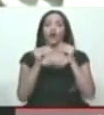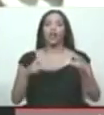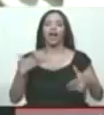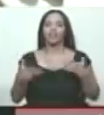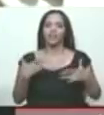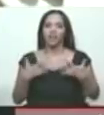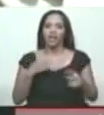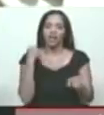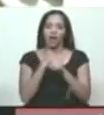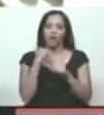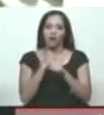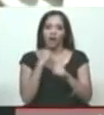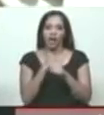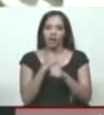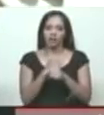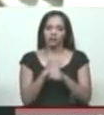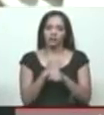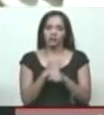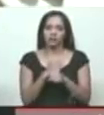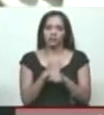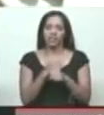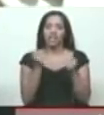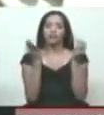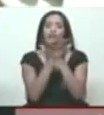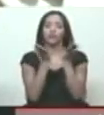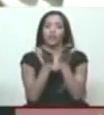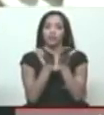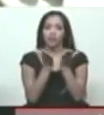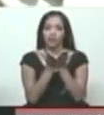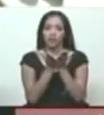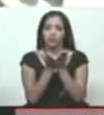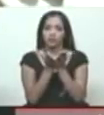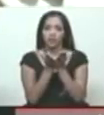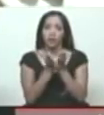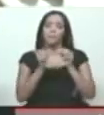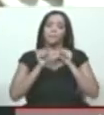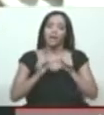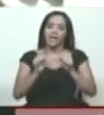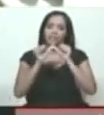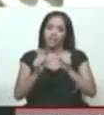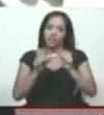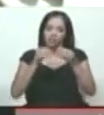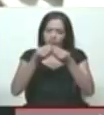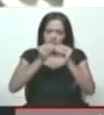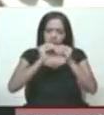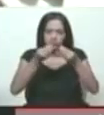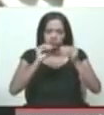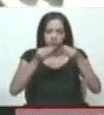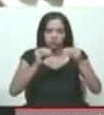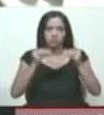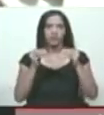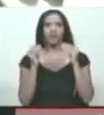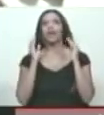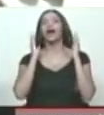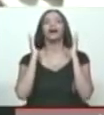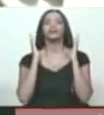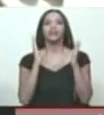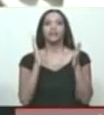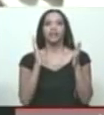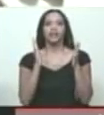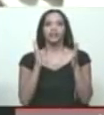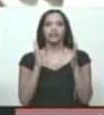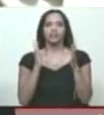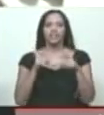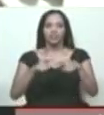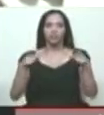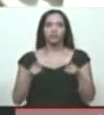actividades laborales y estudiantiles para seguir avanzando en atender la eventualidad